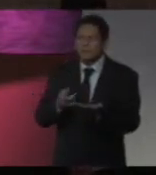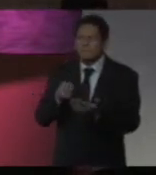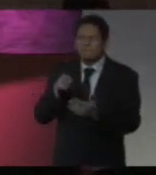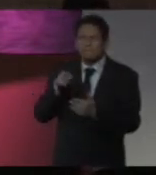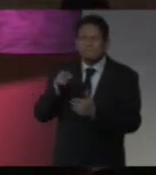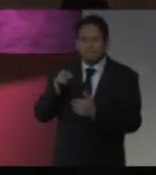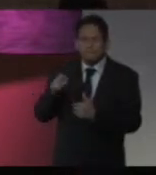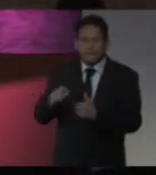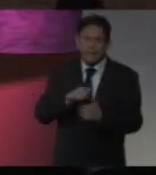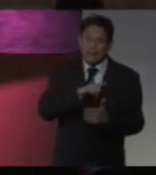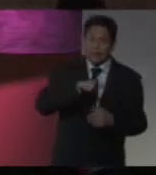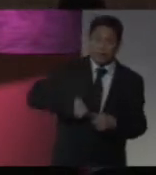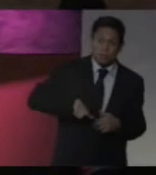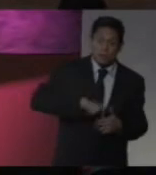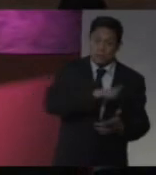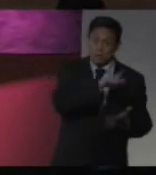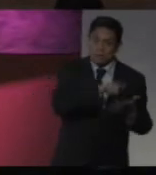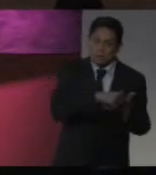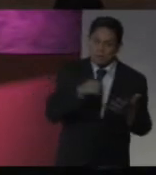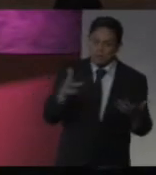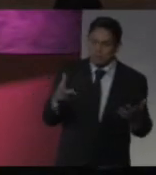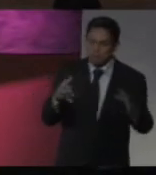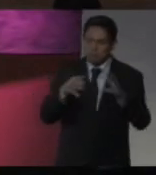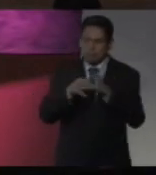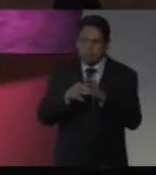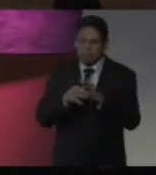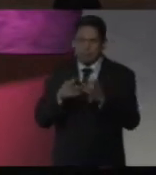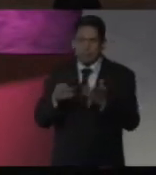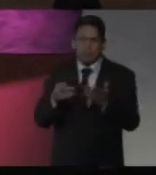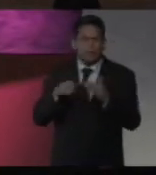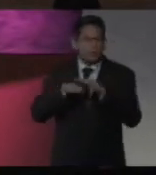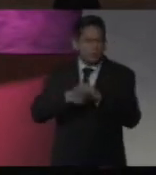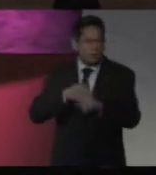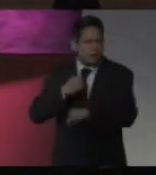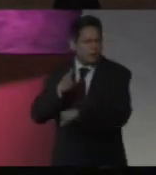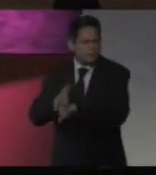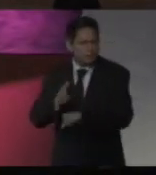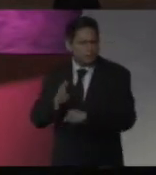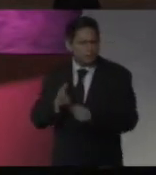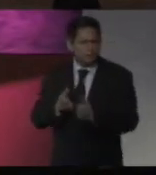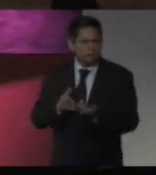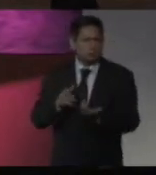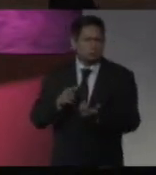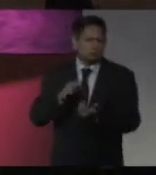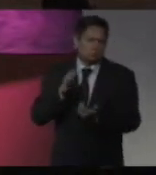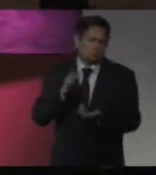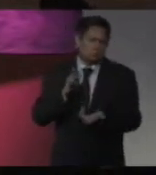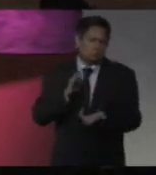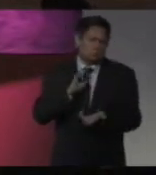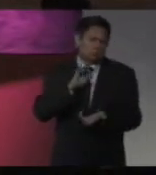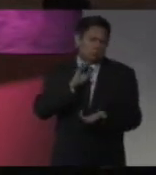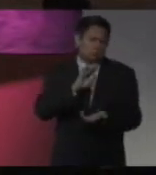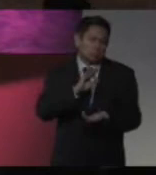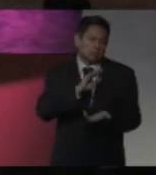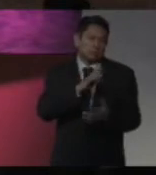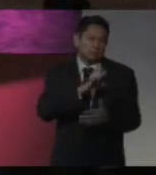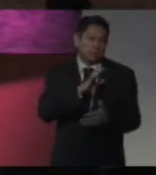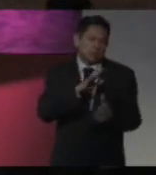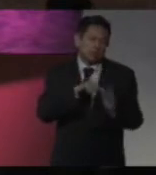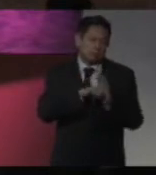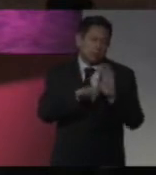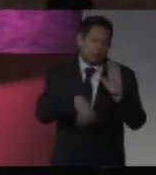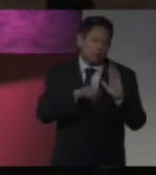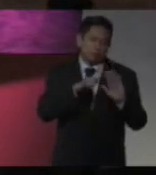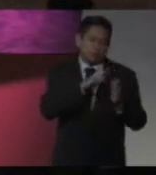aplicar alguna pena, sobre todo en cuestiones que desde el derecho occidental se conciben como que ameritan cárcel, ¿no?